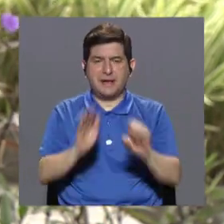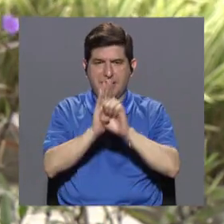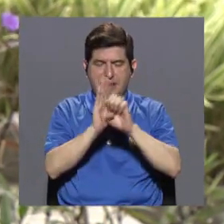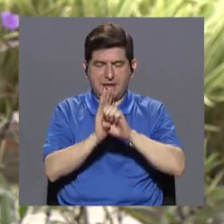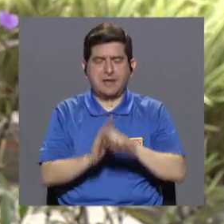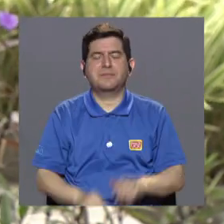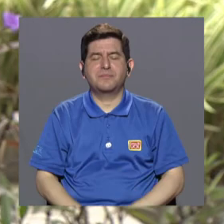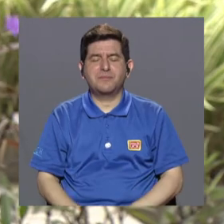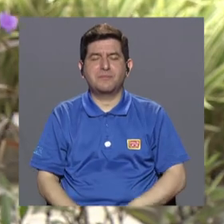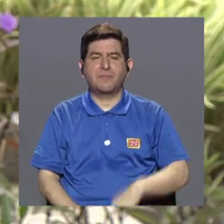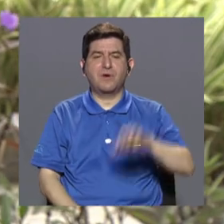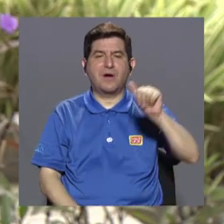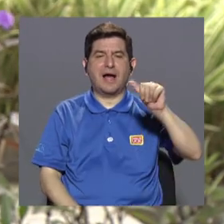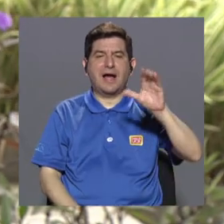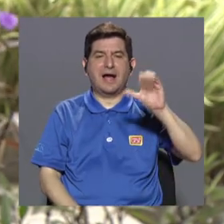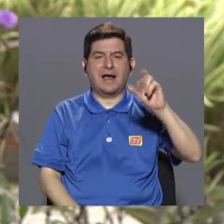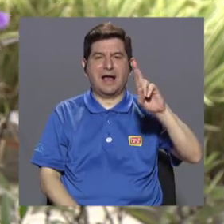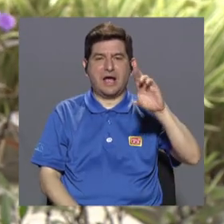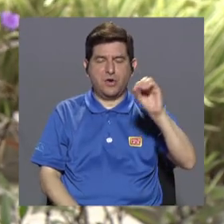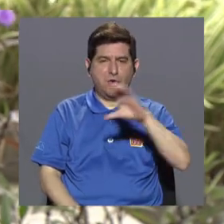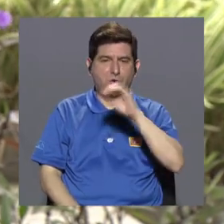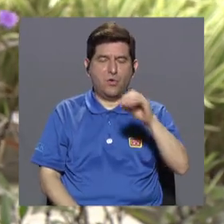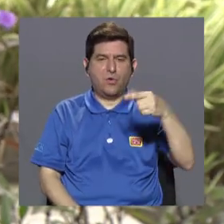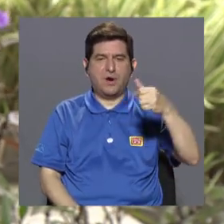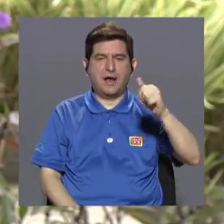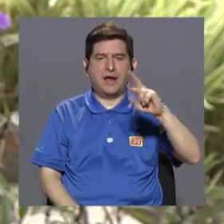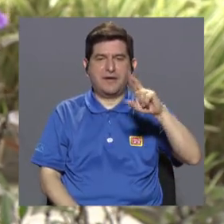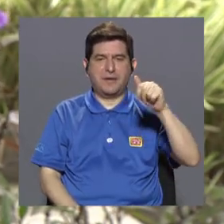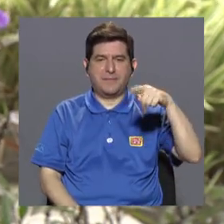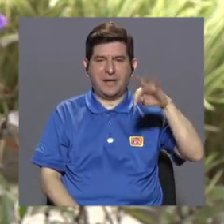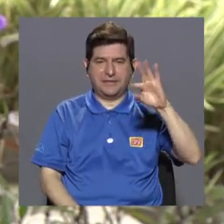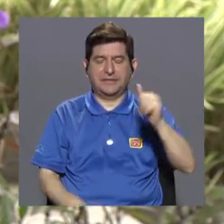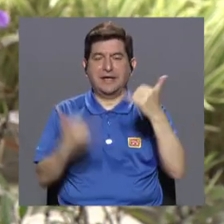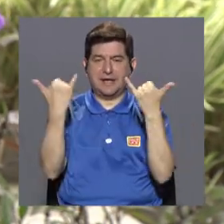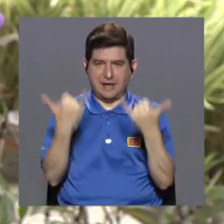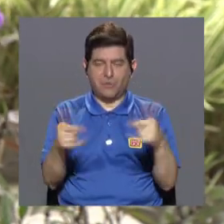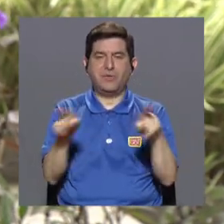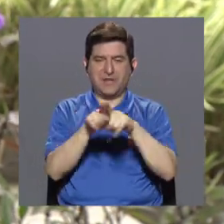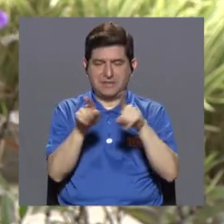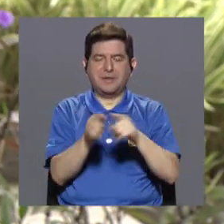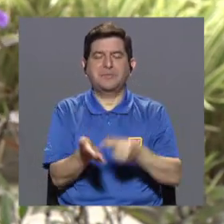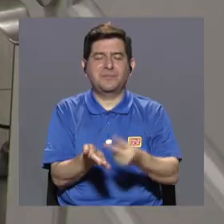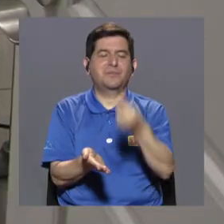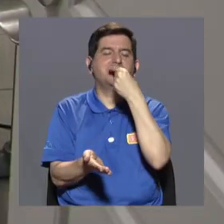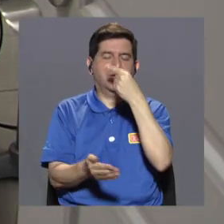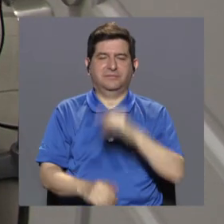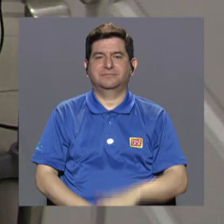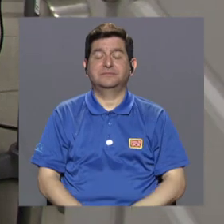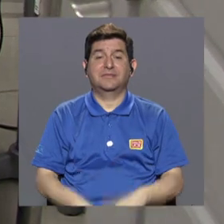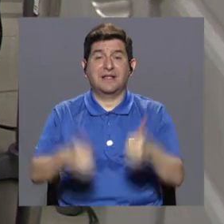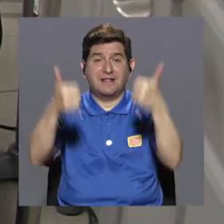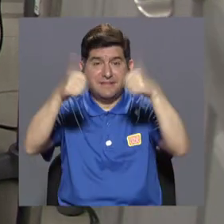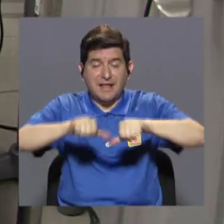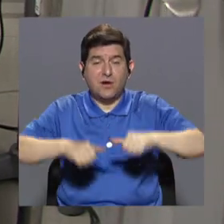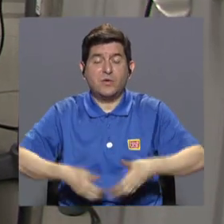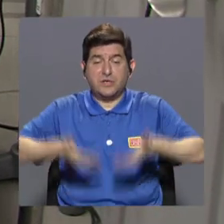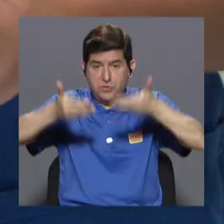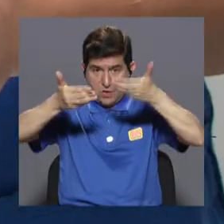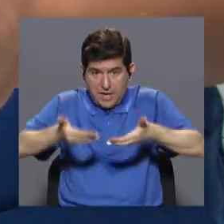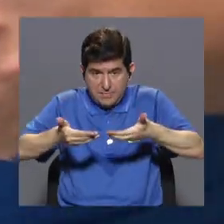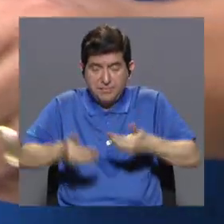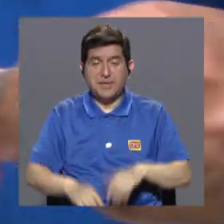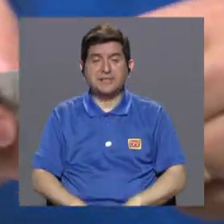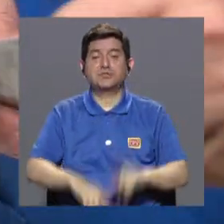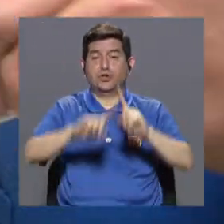las garrapatas pulgas. Y pulgas, que son las más comunes, esas, ahora sí hay pastilla también, hay tableta. Entonces, de acuerdo al peso,